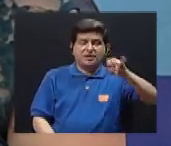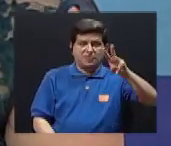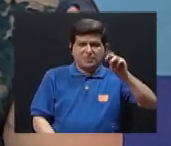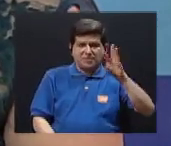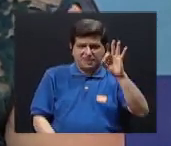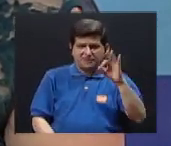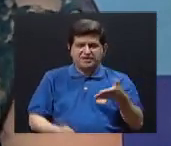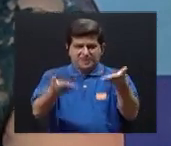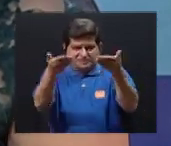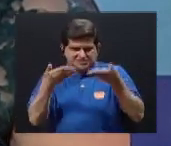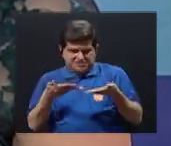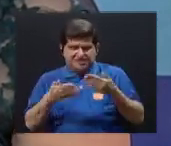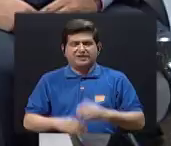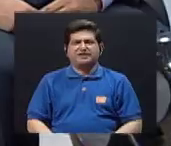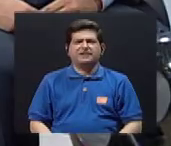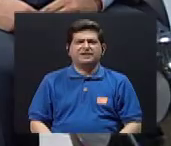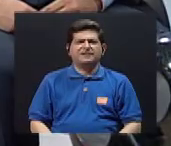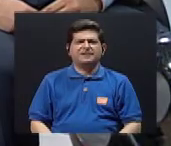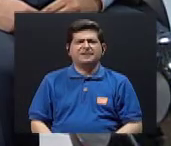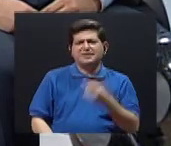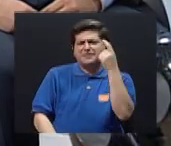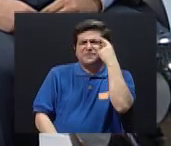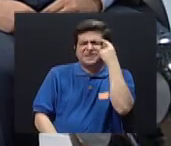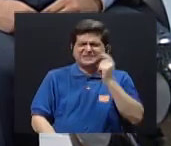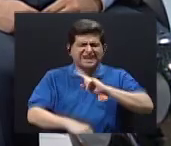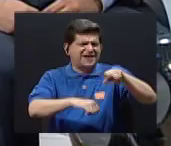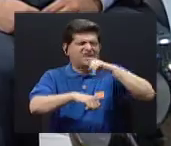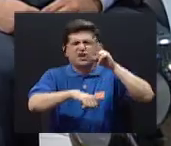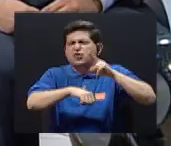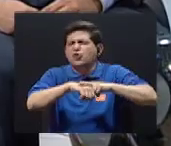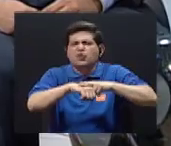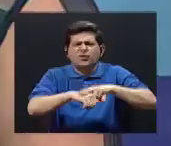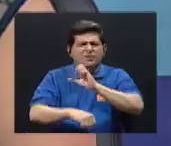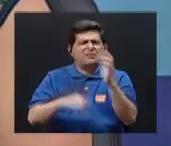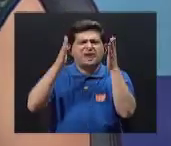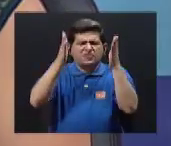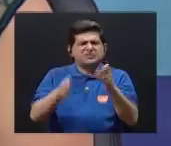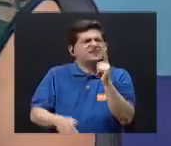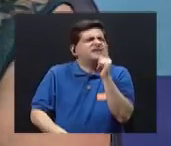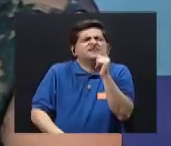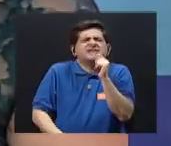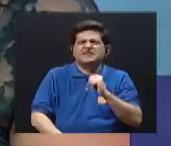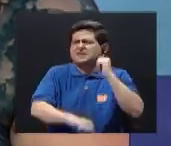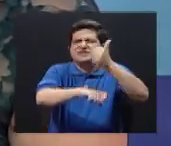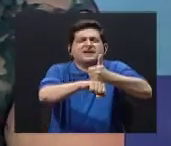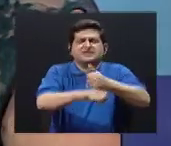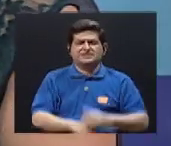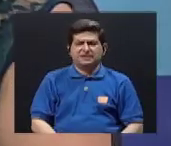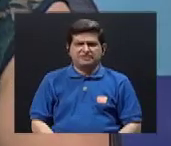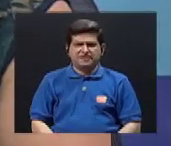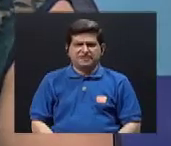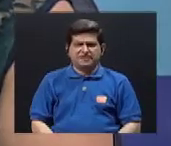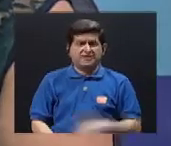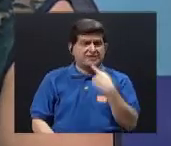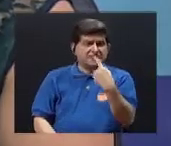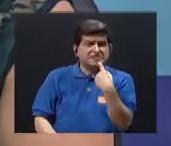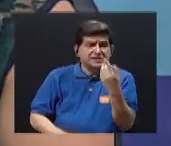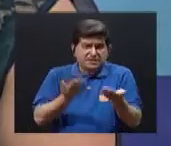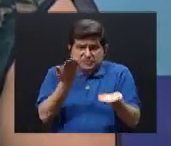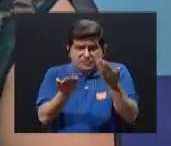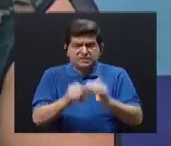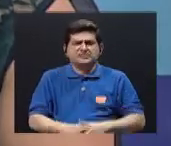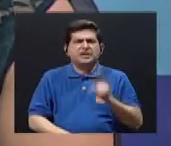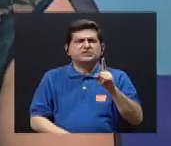Fernández. Juan Manuel, ¿quién saca el promedio de quién es un tico promedio? O sea, ¿quién saca la media y